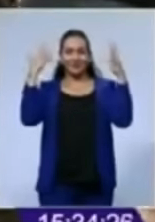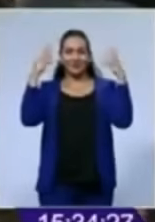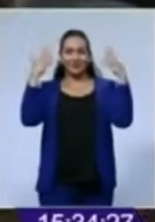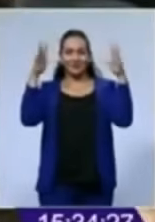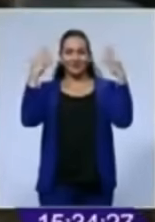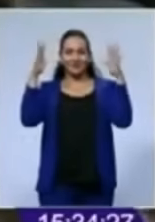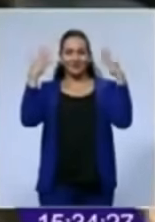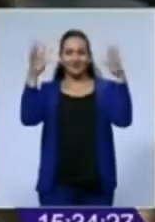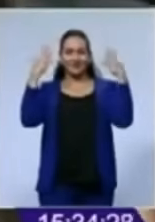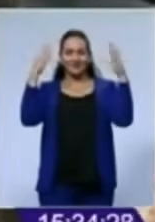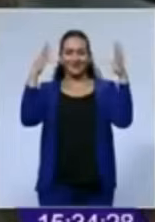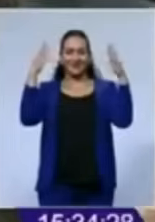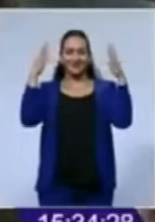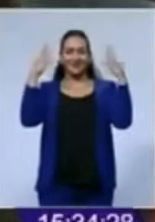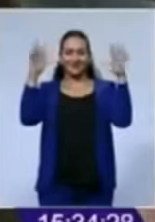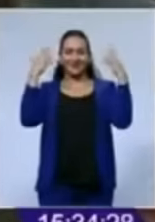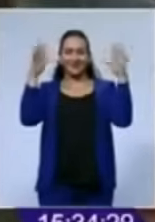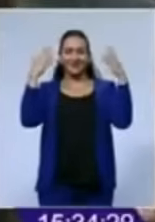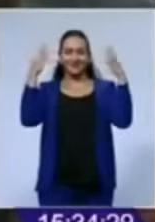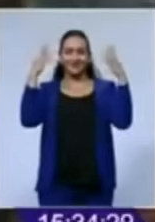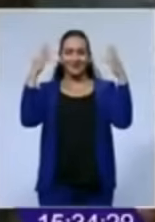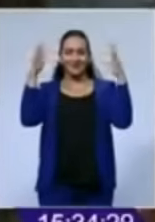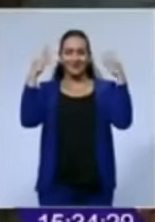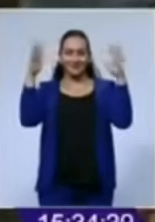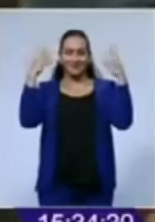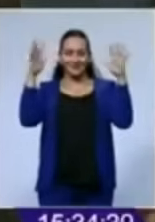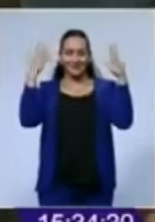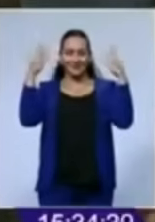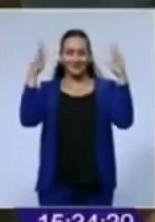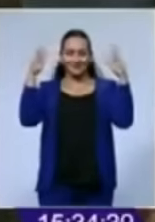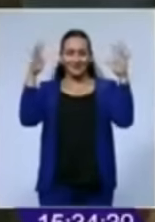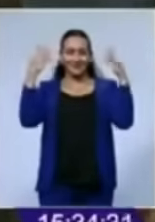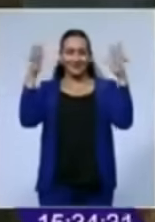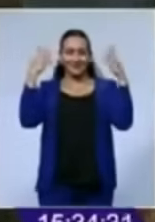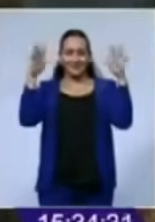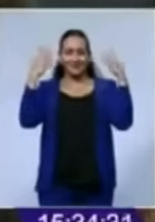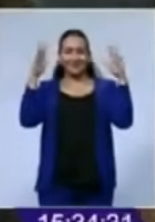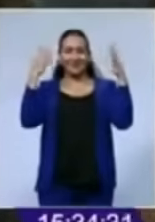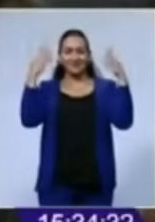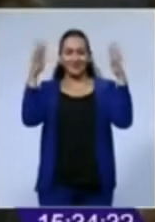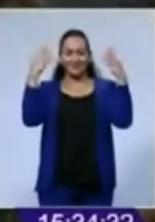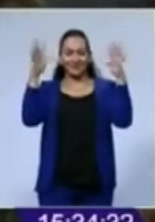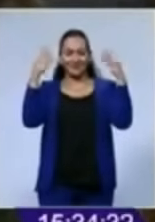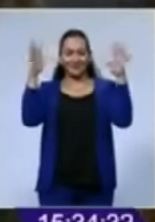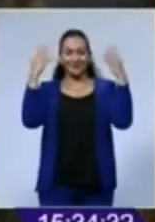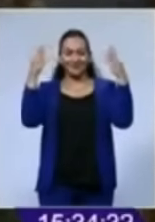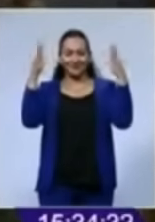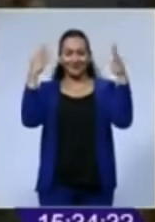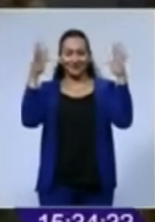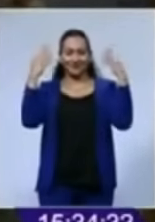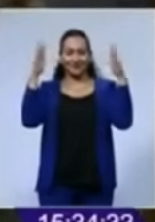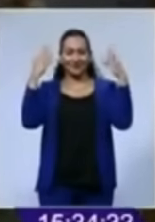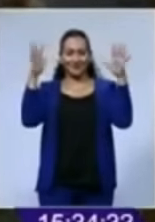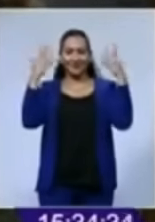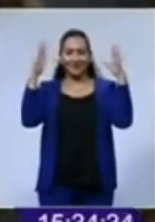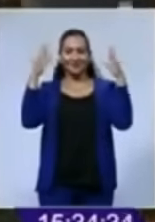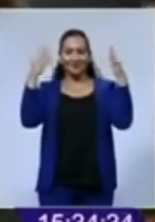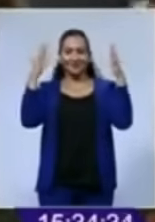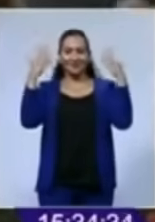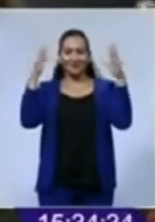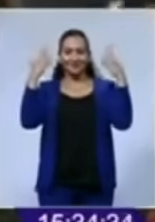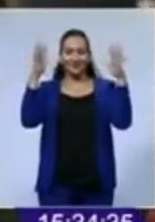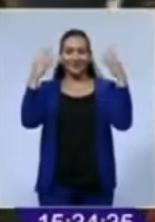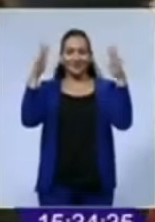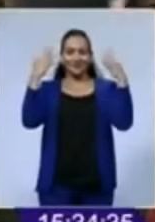ministro también fue a la boda de la hija de Juan collado ustedes recordarán Juan collado el exabogado de Salinas de Gortari y Peña Nieto